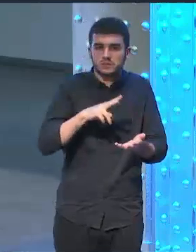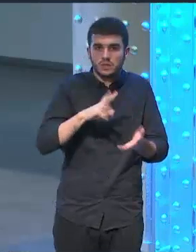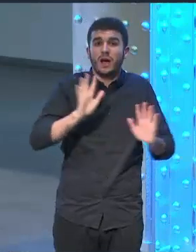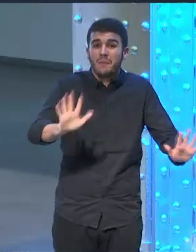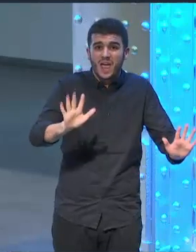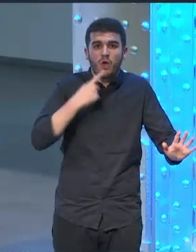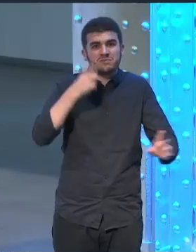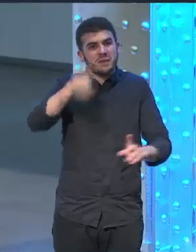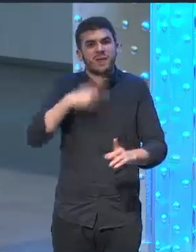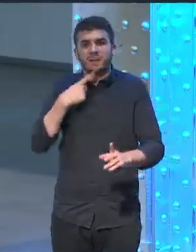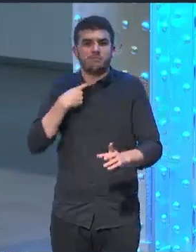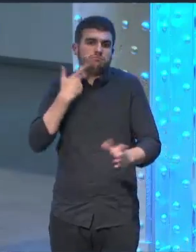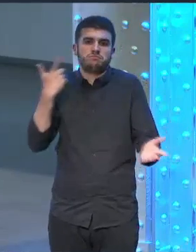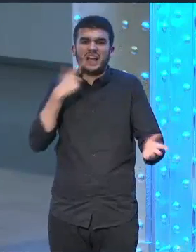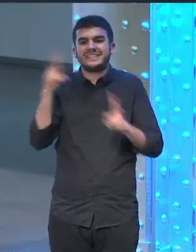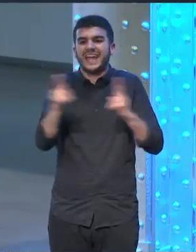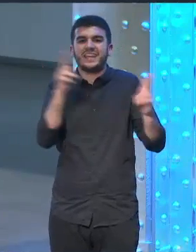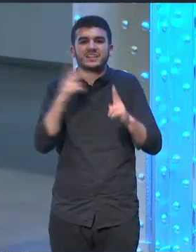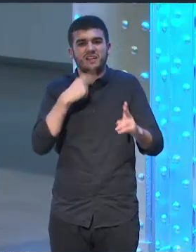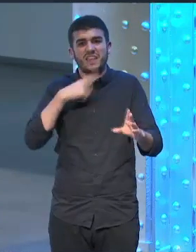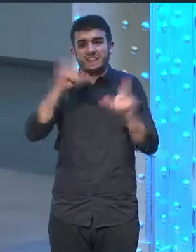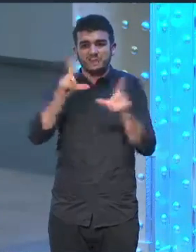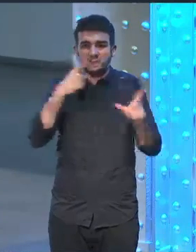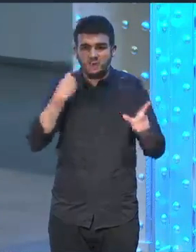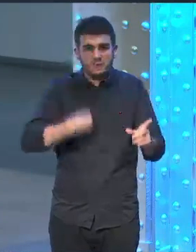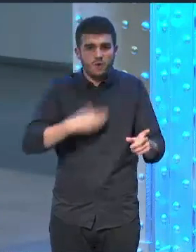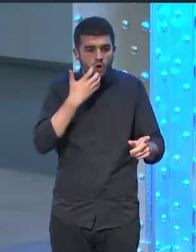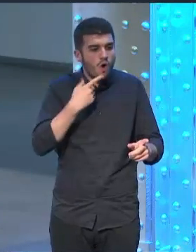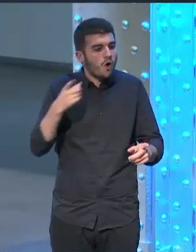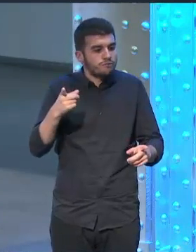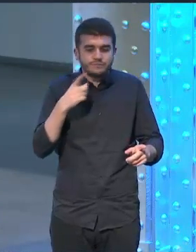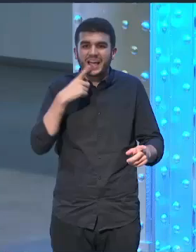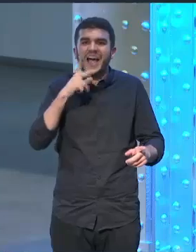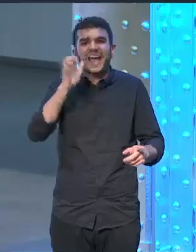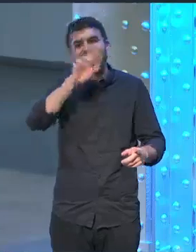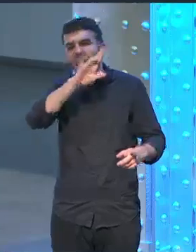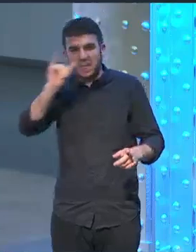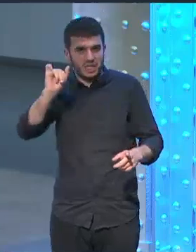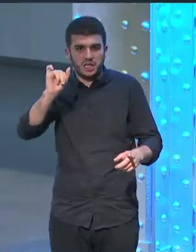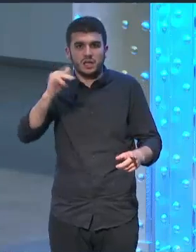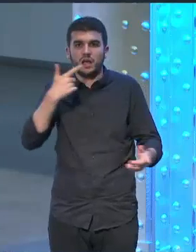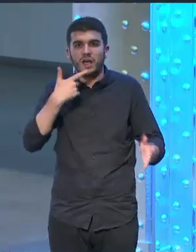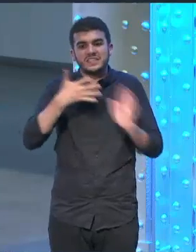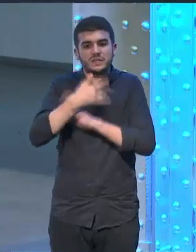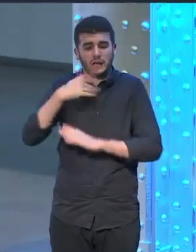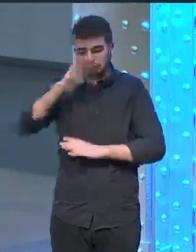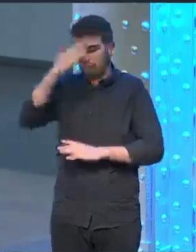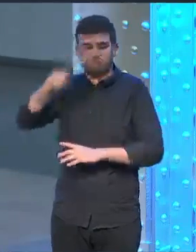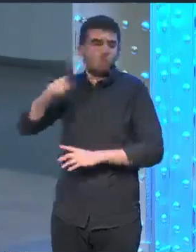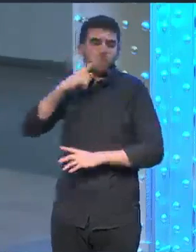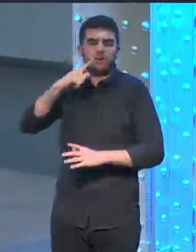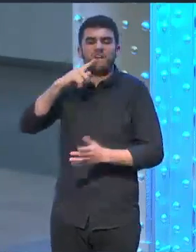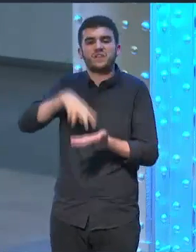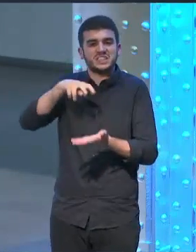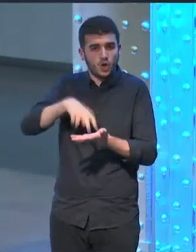las series de televisión Big Bang Theory, por ejemplo, ¿no? Que su personaje principal es un físico que